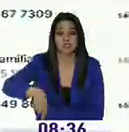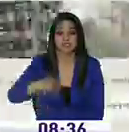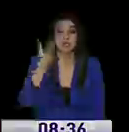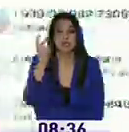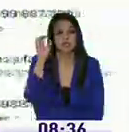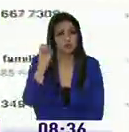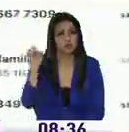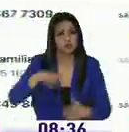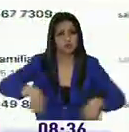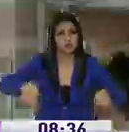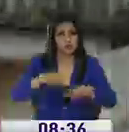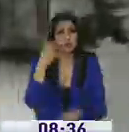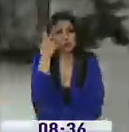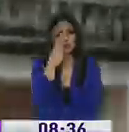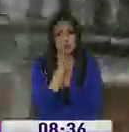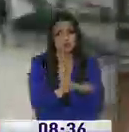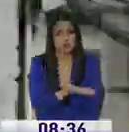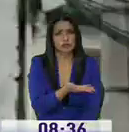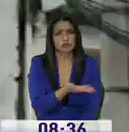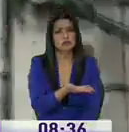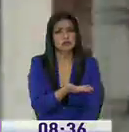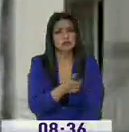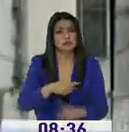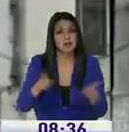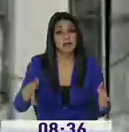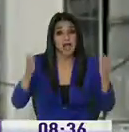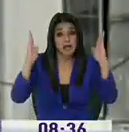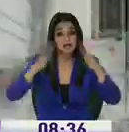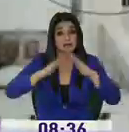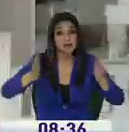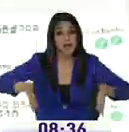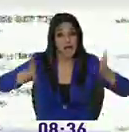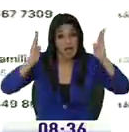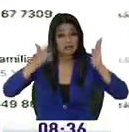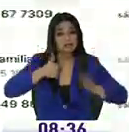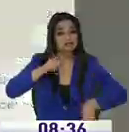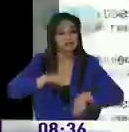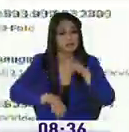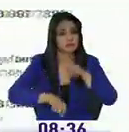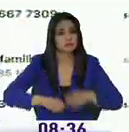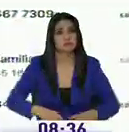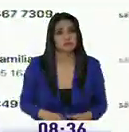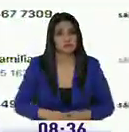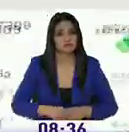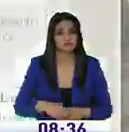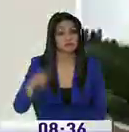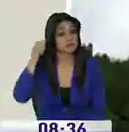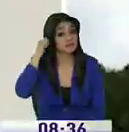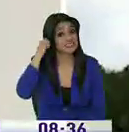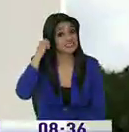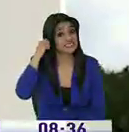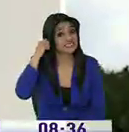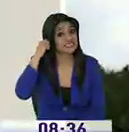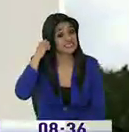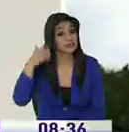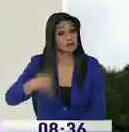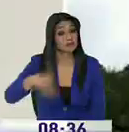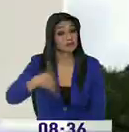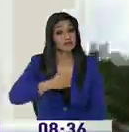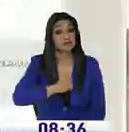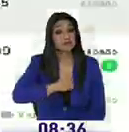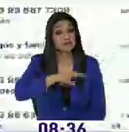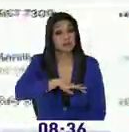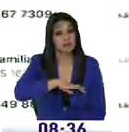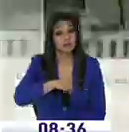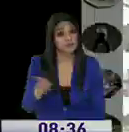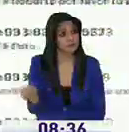tan bonito y que lamentablemente muchas de estas casas patrimoniales están en muy mal estado. Jalón de orejas a patrimonio del municipio,